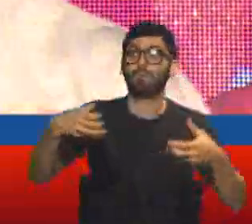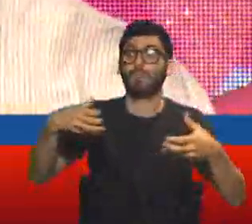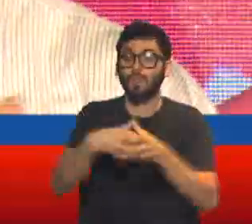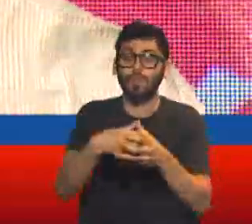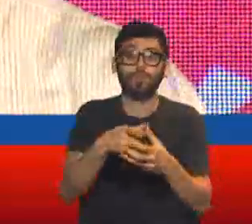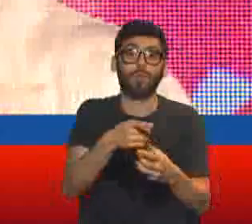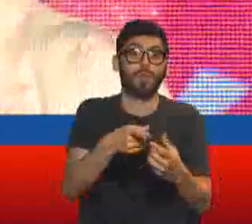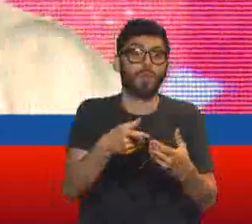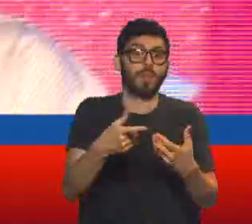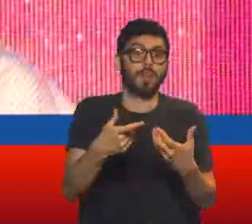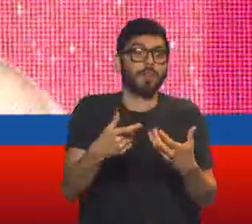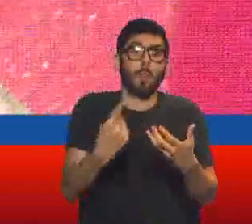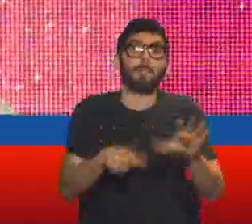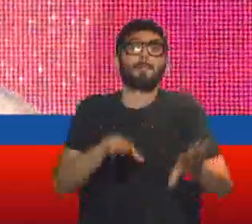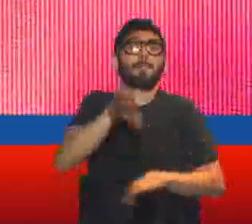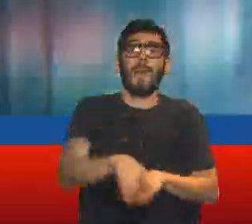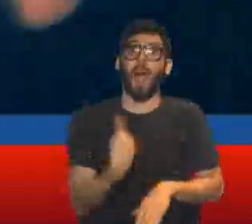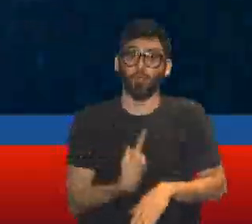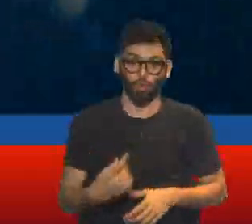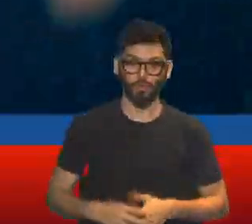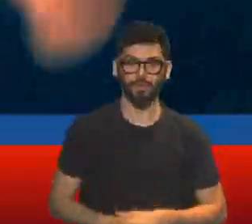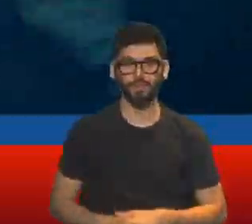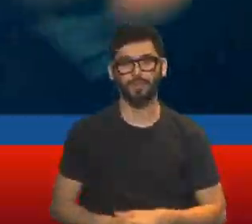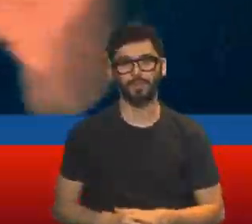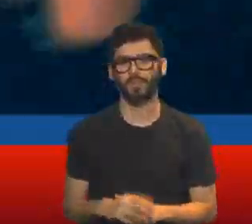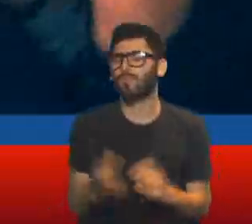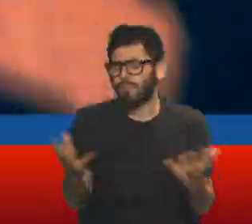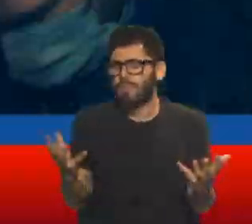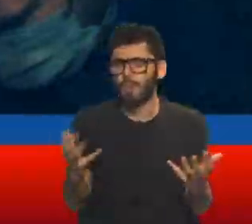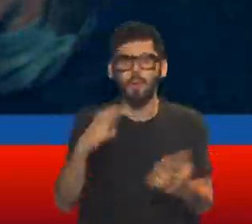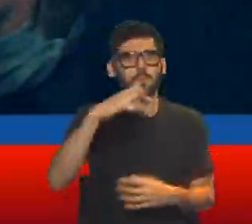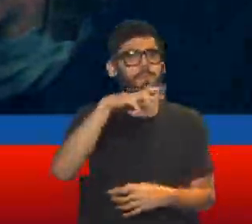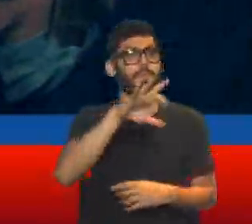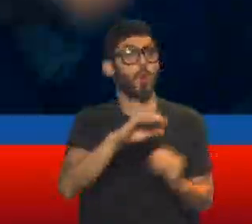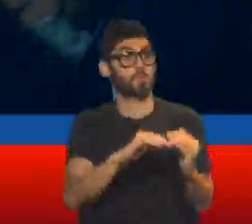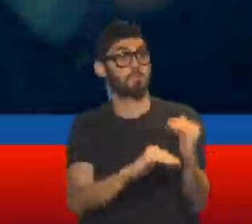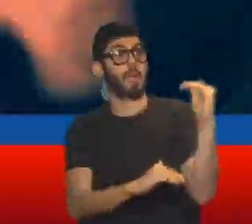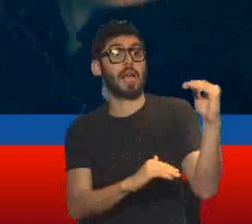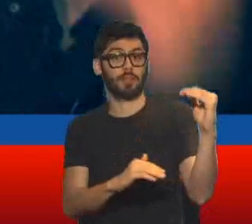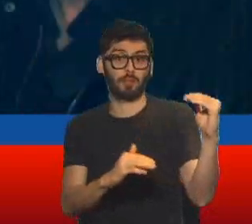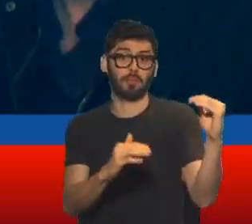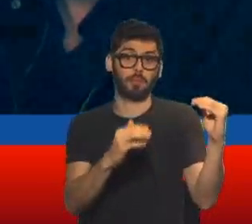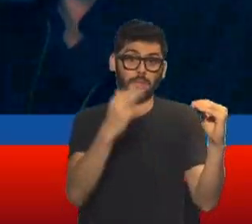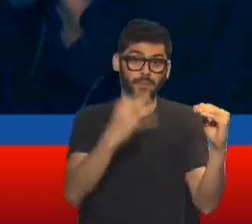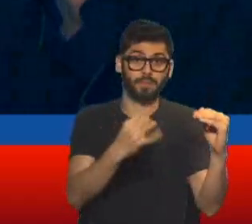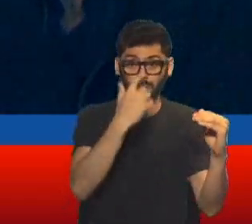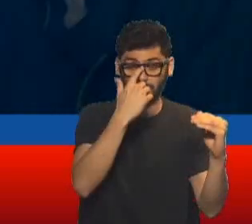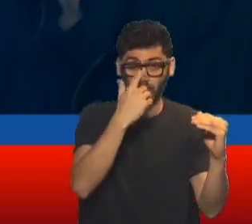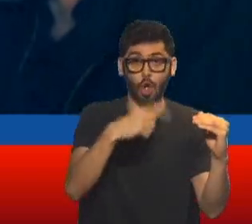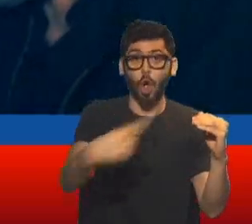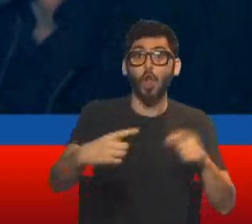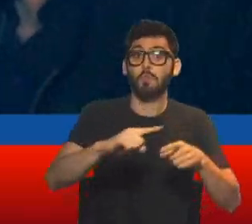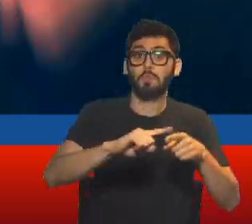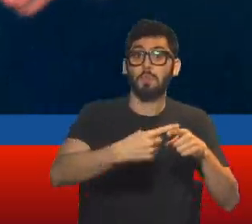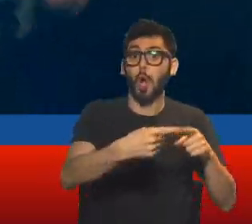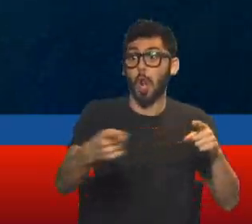dio el paso por primera vez. Claramente hubo una dominancia del PRO, una falta de reciprocidad inclusive con otras fuerzas